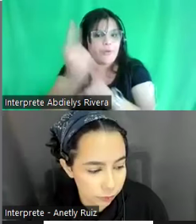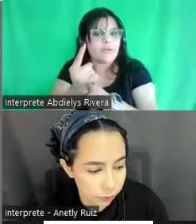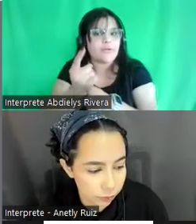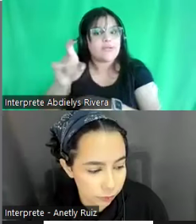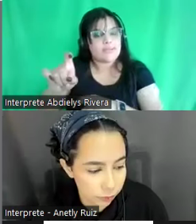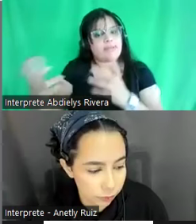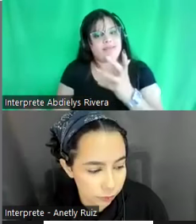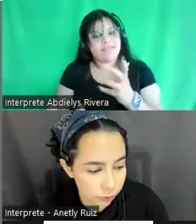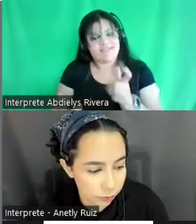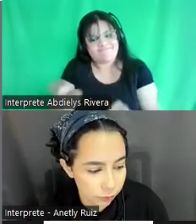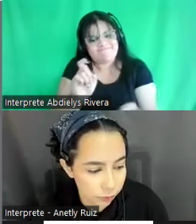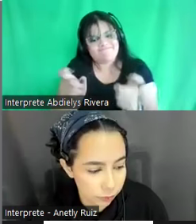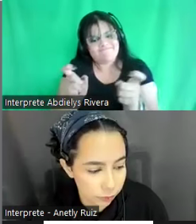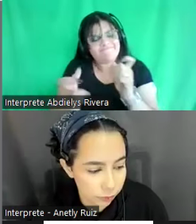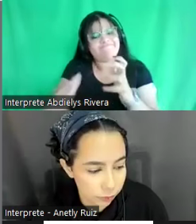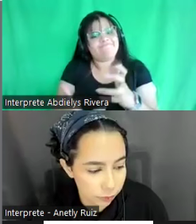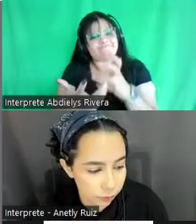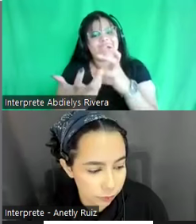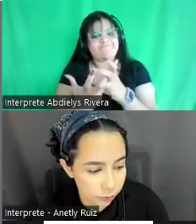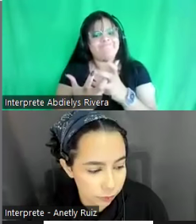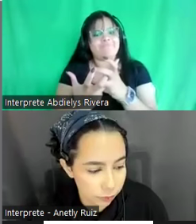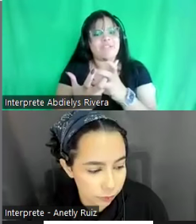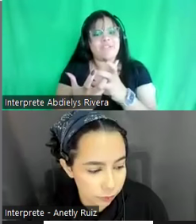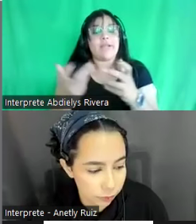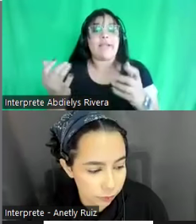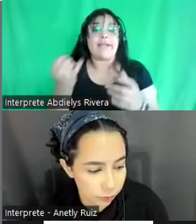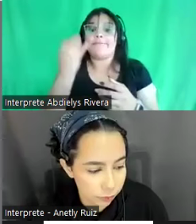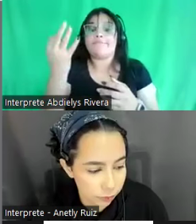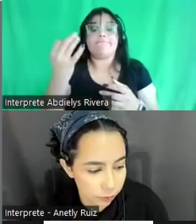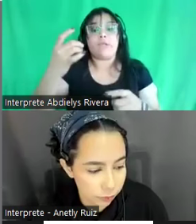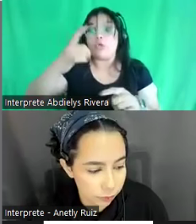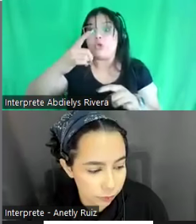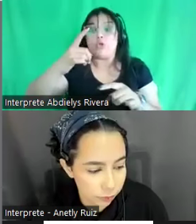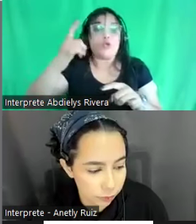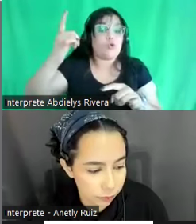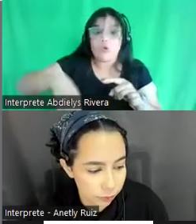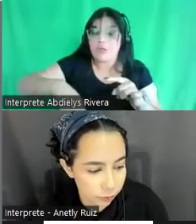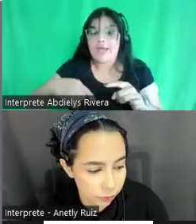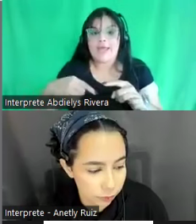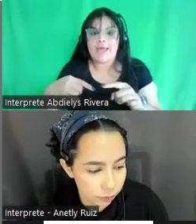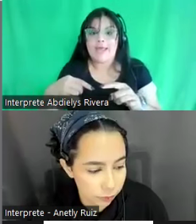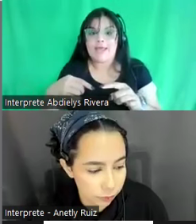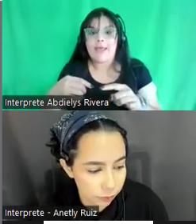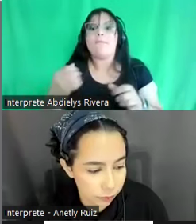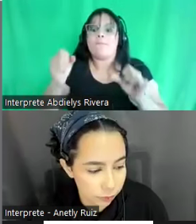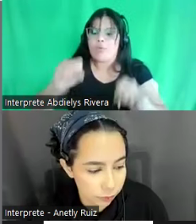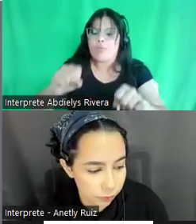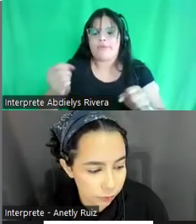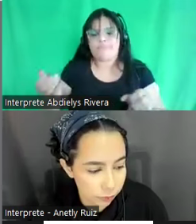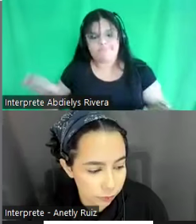estudios. Y si no tienen la capacidad, deben proveerle el transporte. Así es que Amanda Santiago está en lo